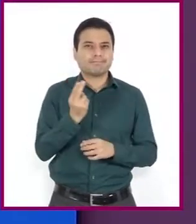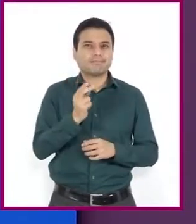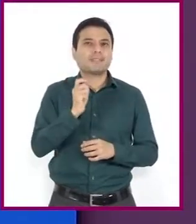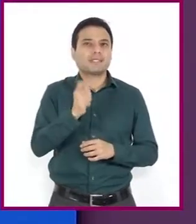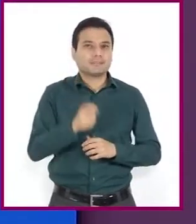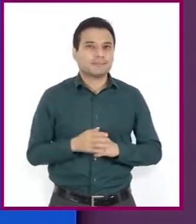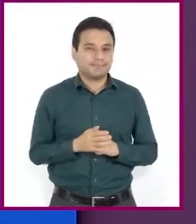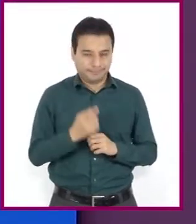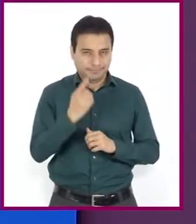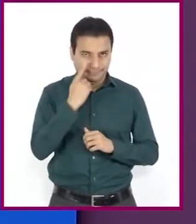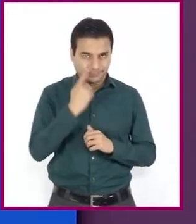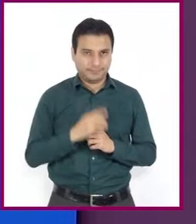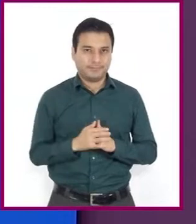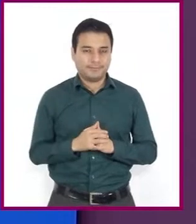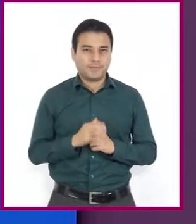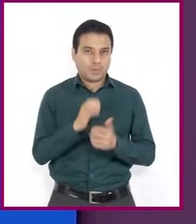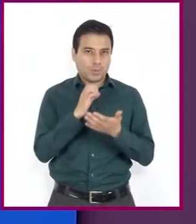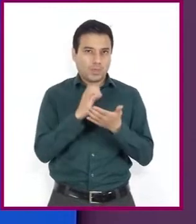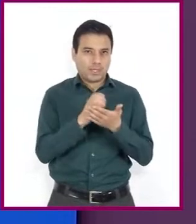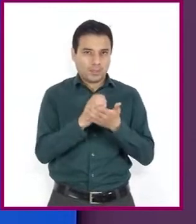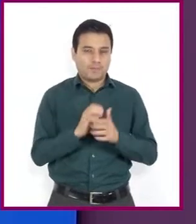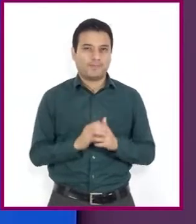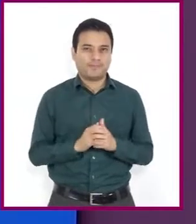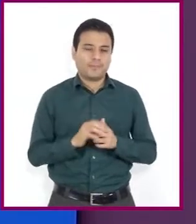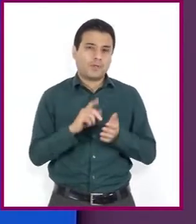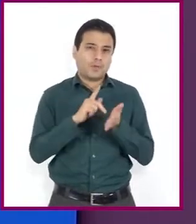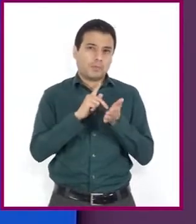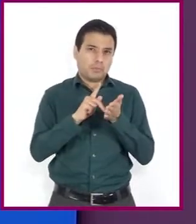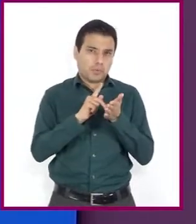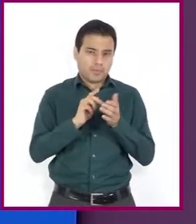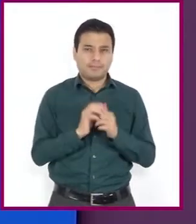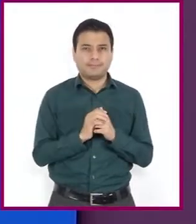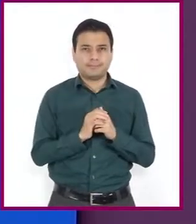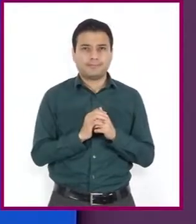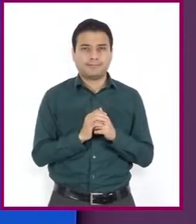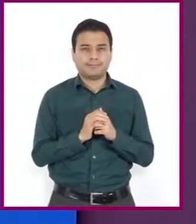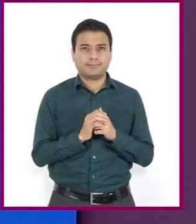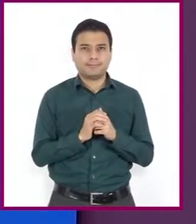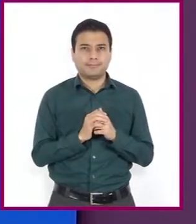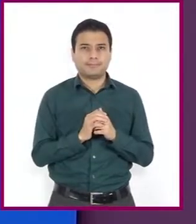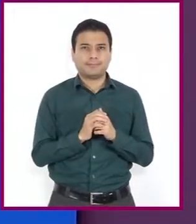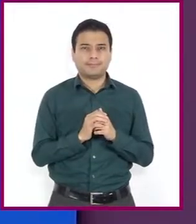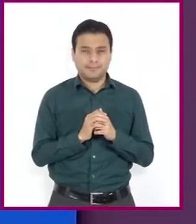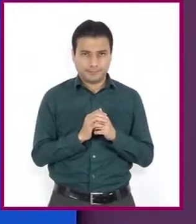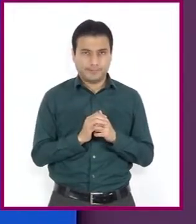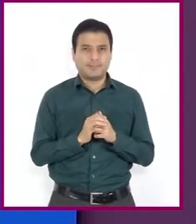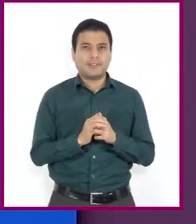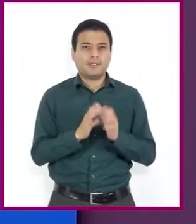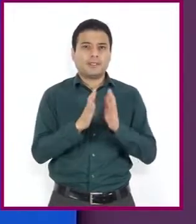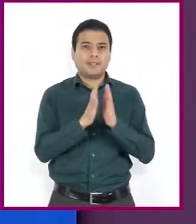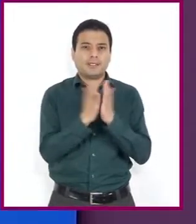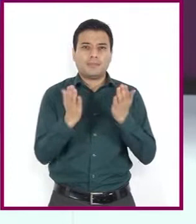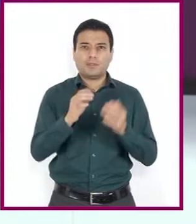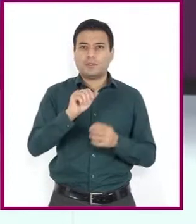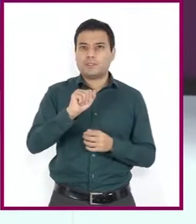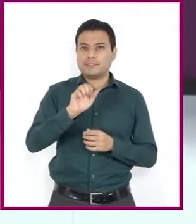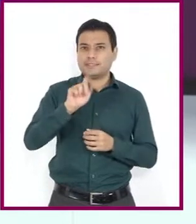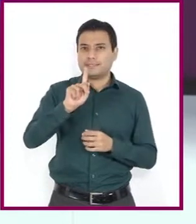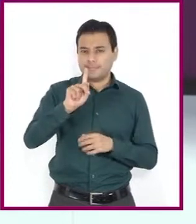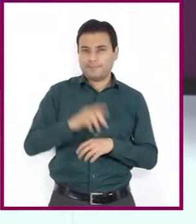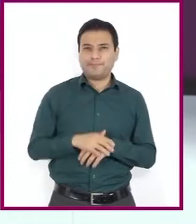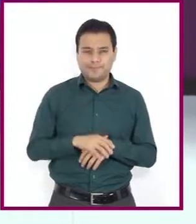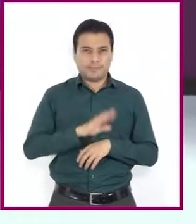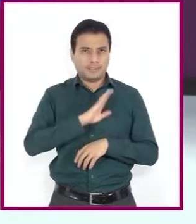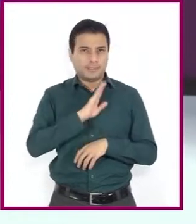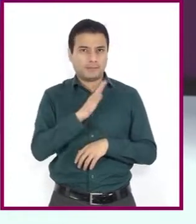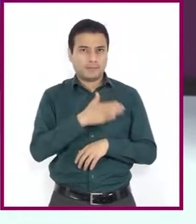son su cuaderno, una pluma o bolígrafo y su libro de texto de lengua materna. Les